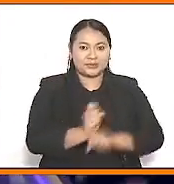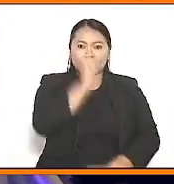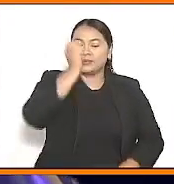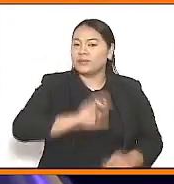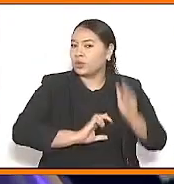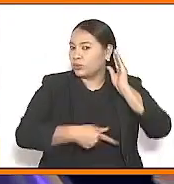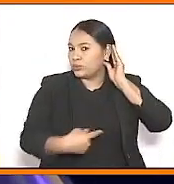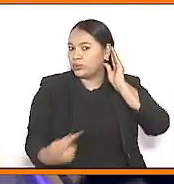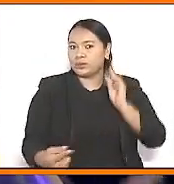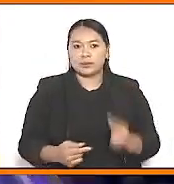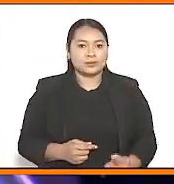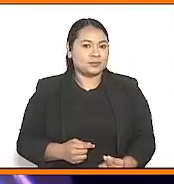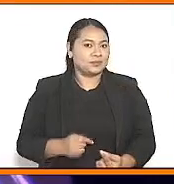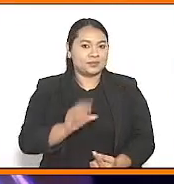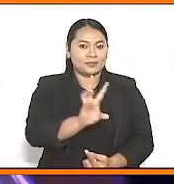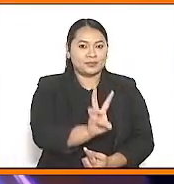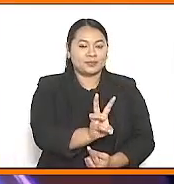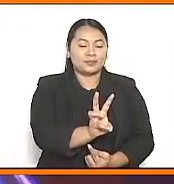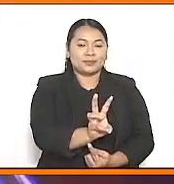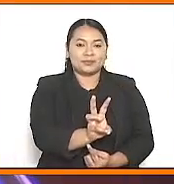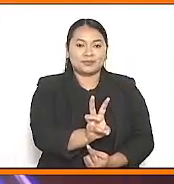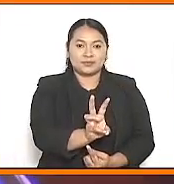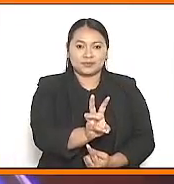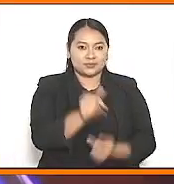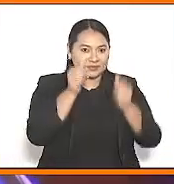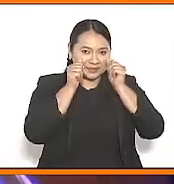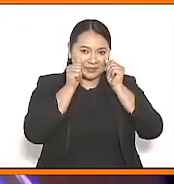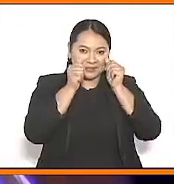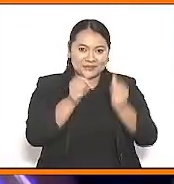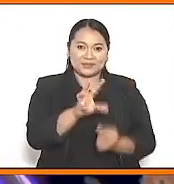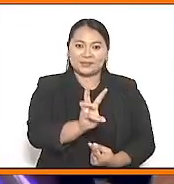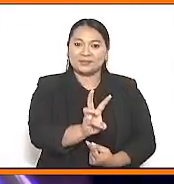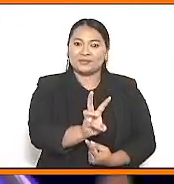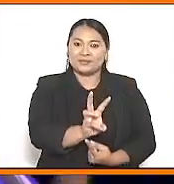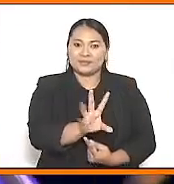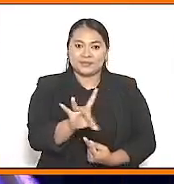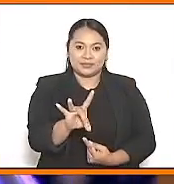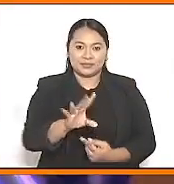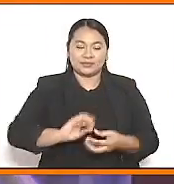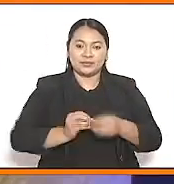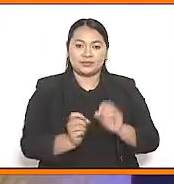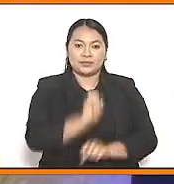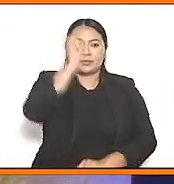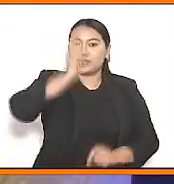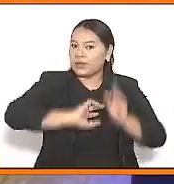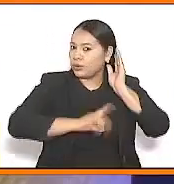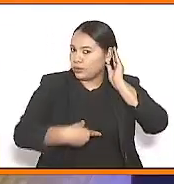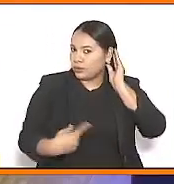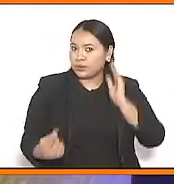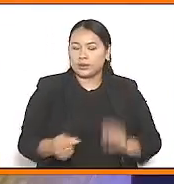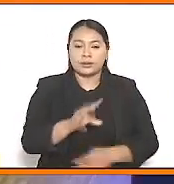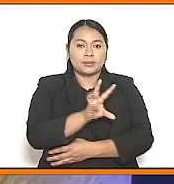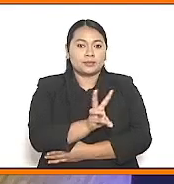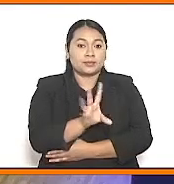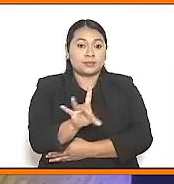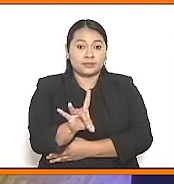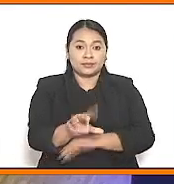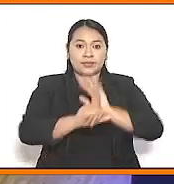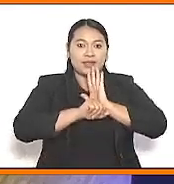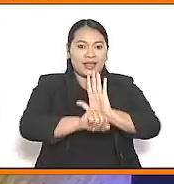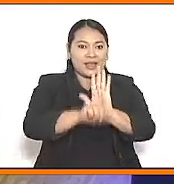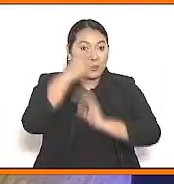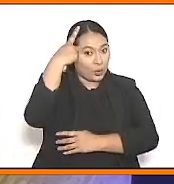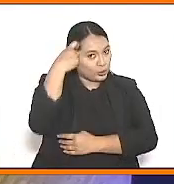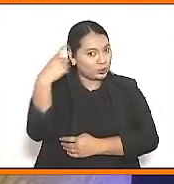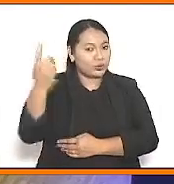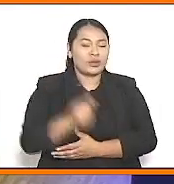Diaria, 6. Segundo dígito, atentos, 8. Número favorecido para Diaria es el 68